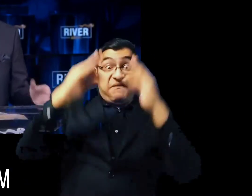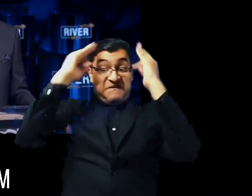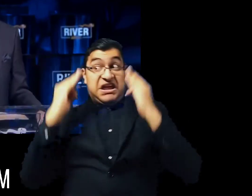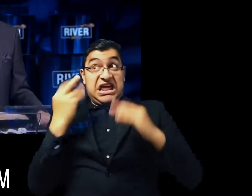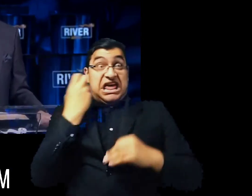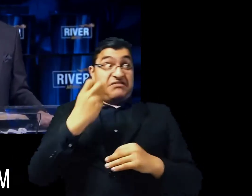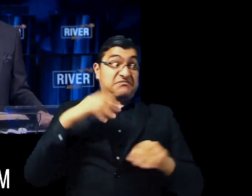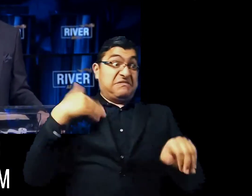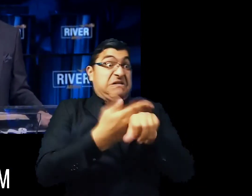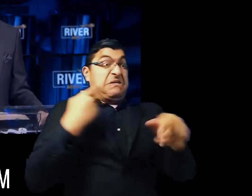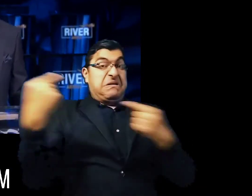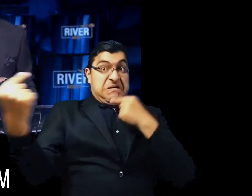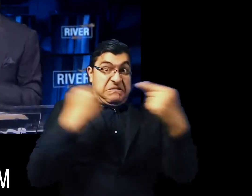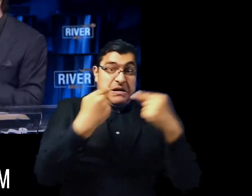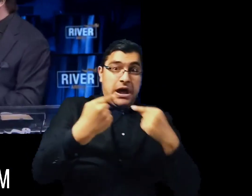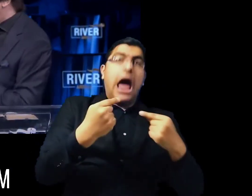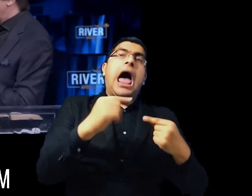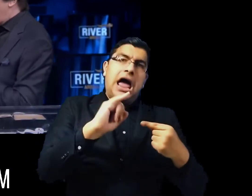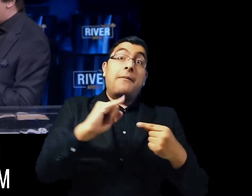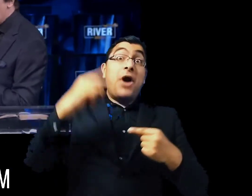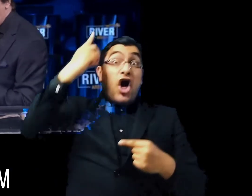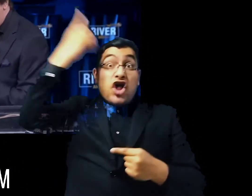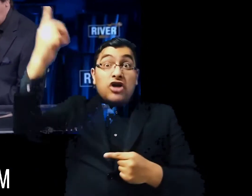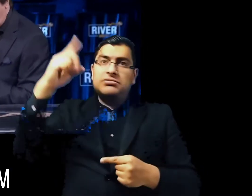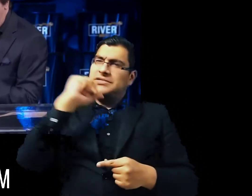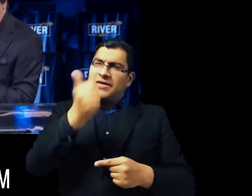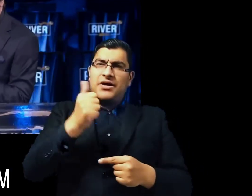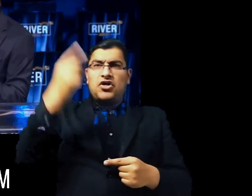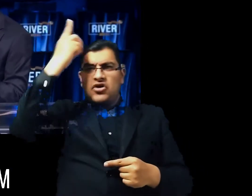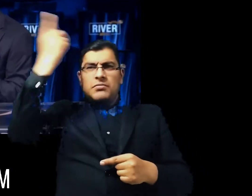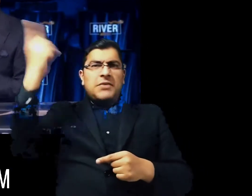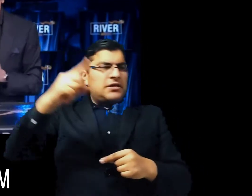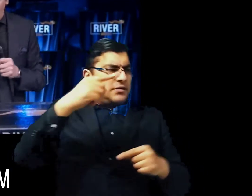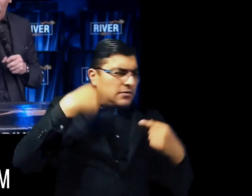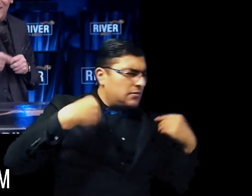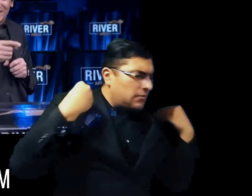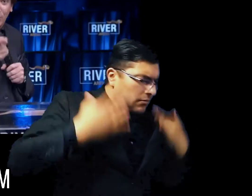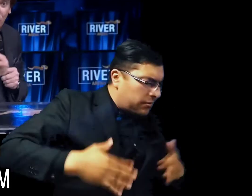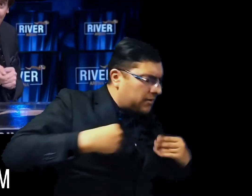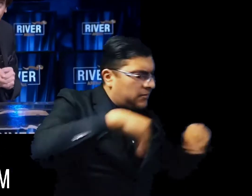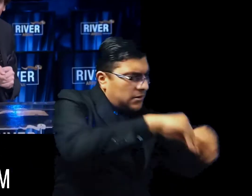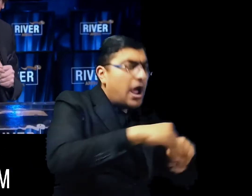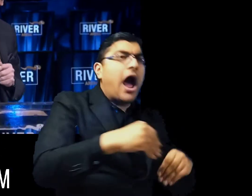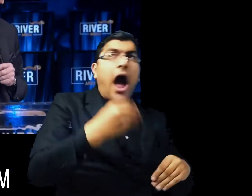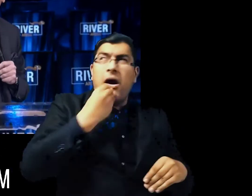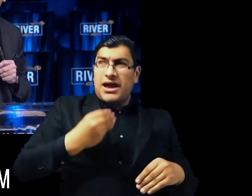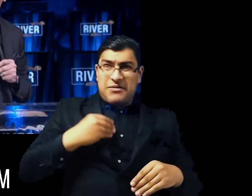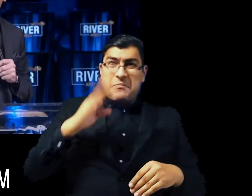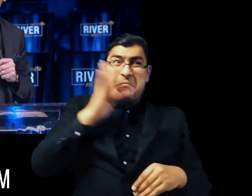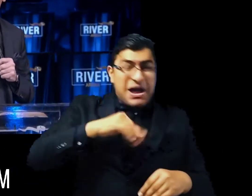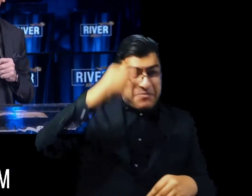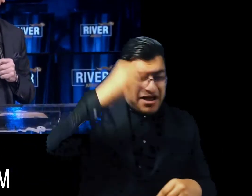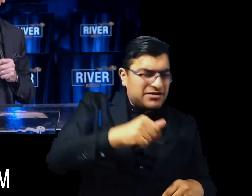no. Dios va a mandar a que te pongan el mejor vestido, aunque todavía huelas a puerco.